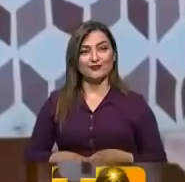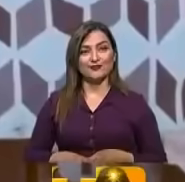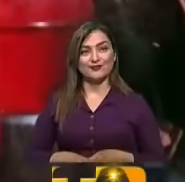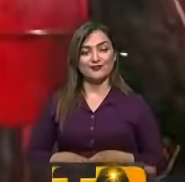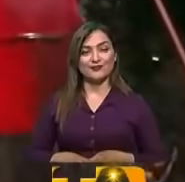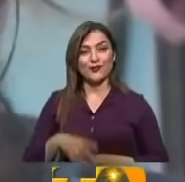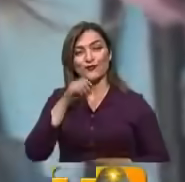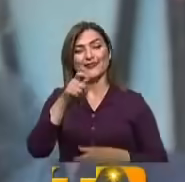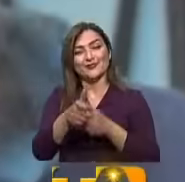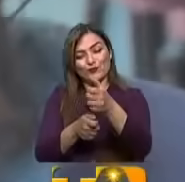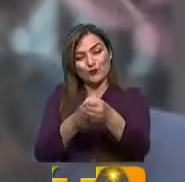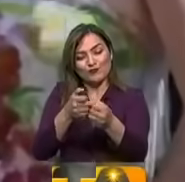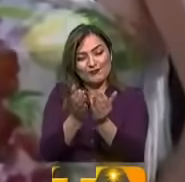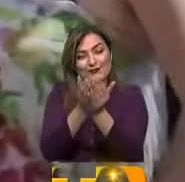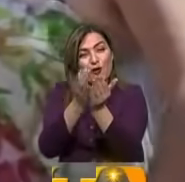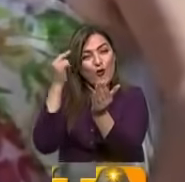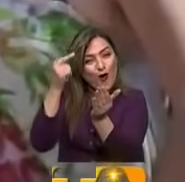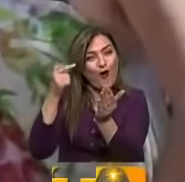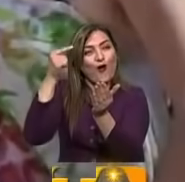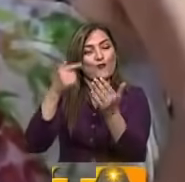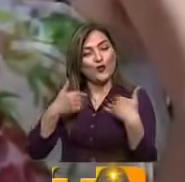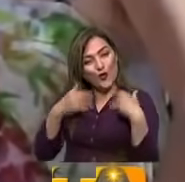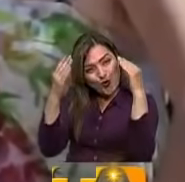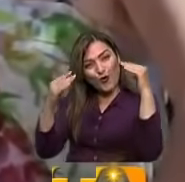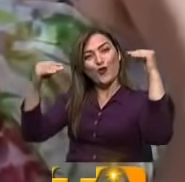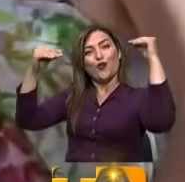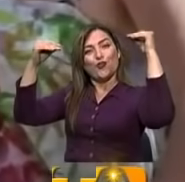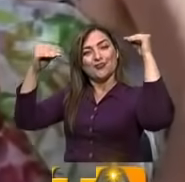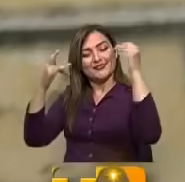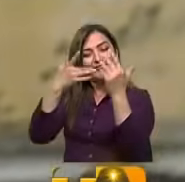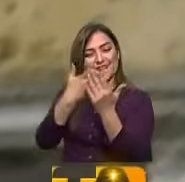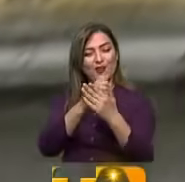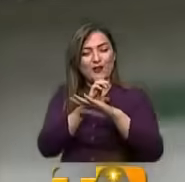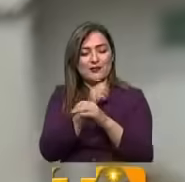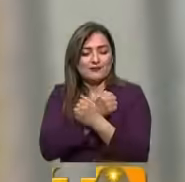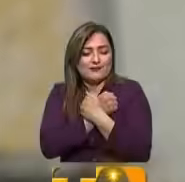¡Ya casi nos logramos! ¡Falta poco! Es un barco de locos. Vine desde Holanda, aquí, me enamoró de este país.